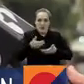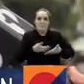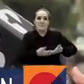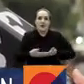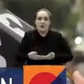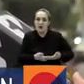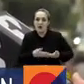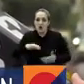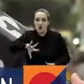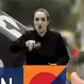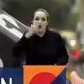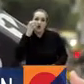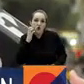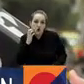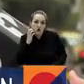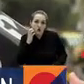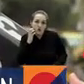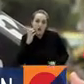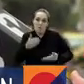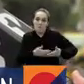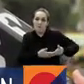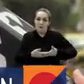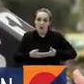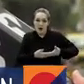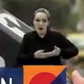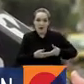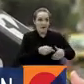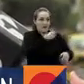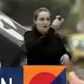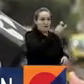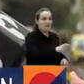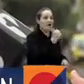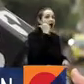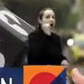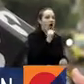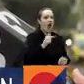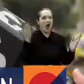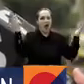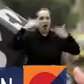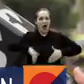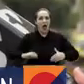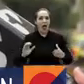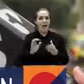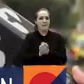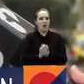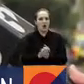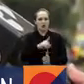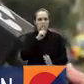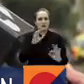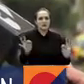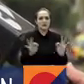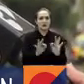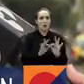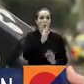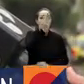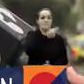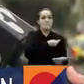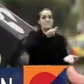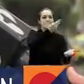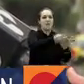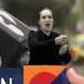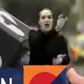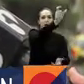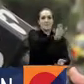dicen. Al parecer, la señora que compra ese bebé o paga para que hagan este macabro